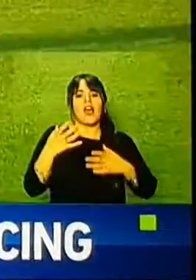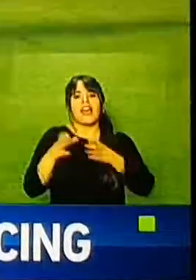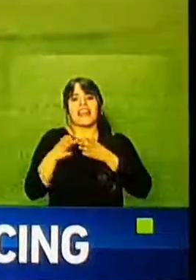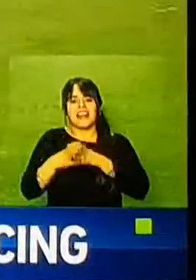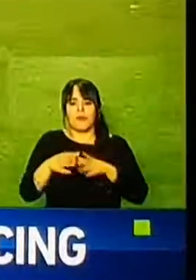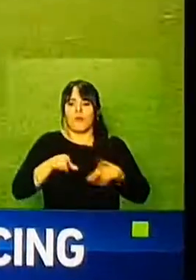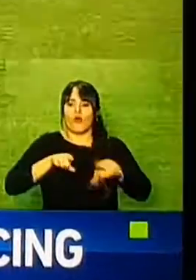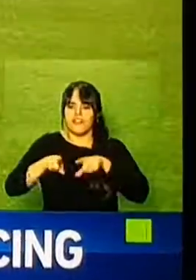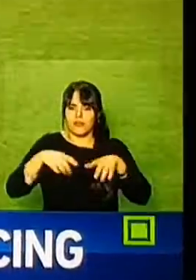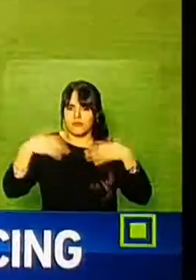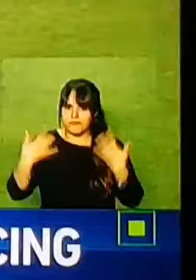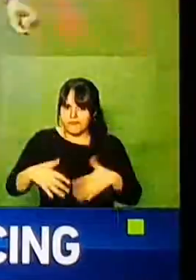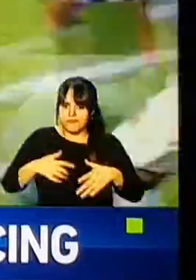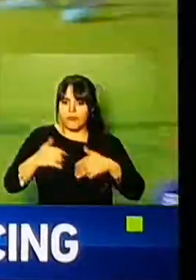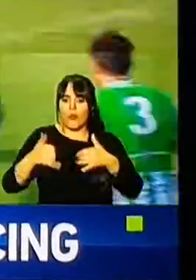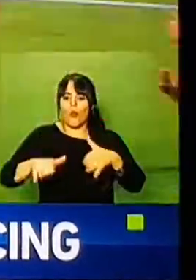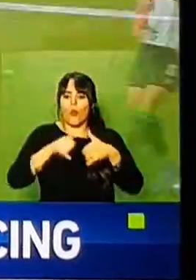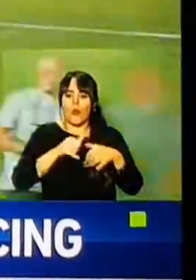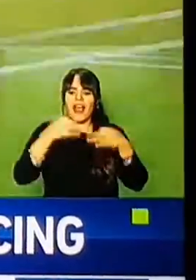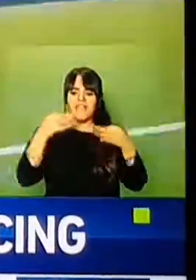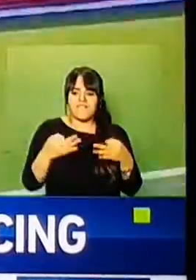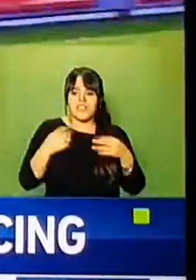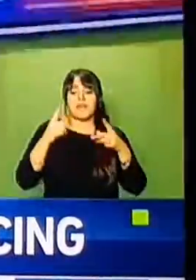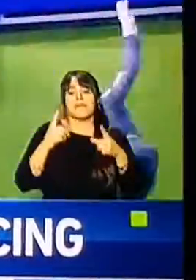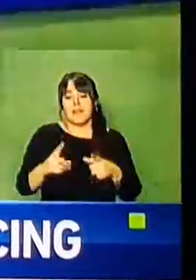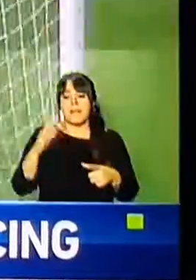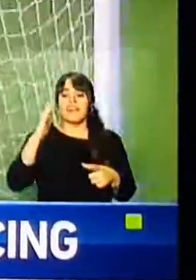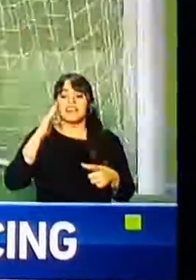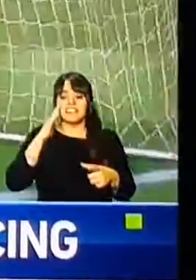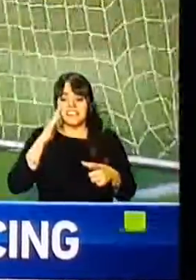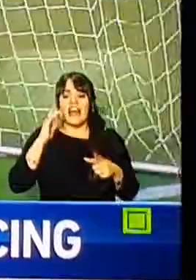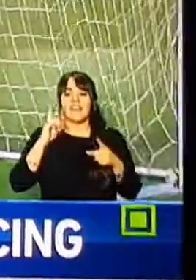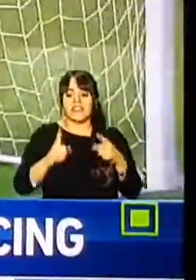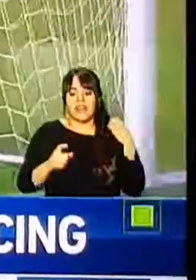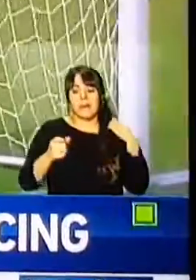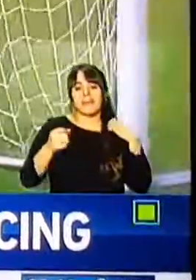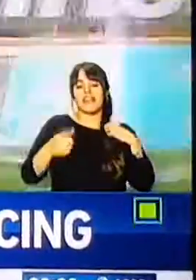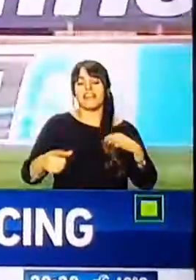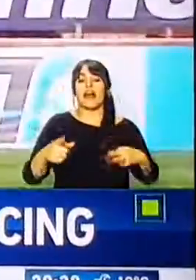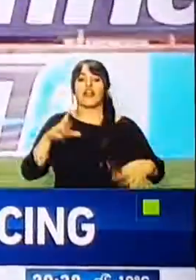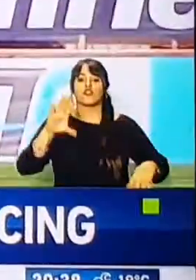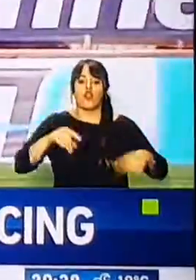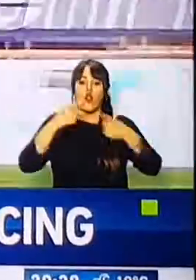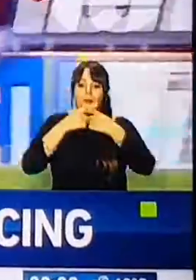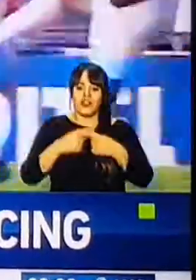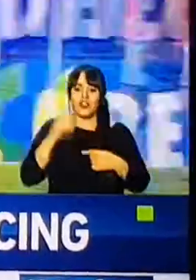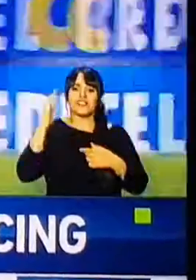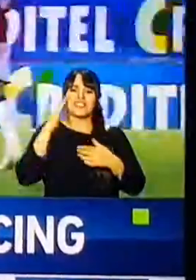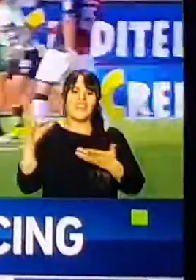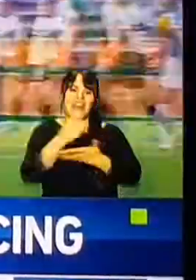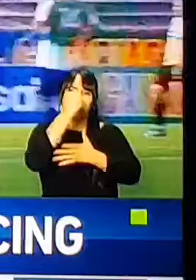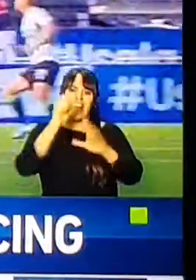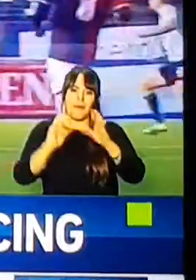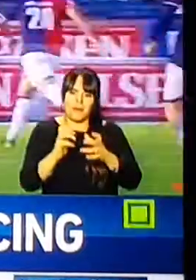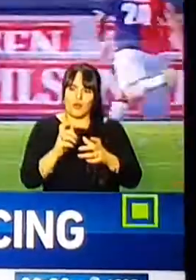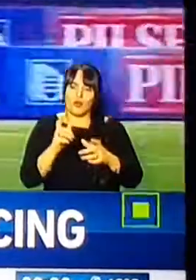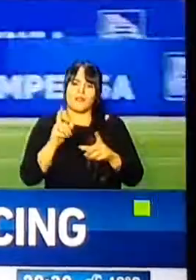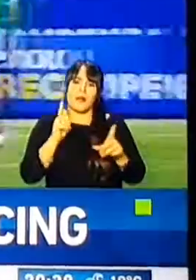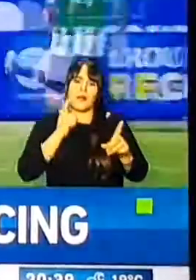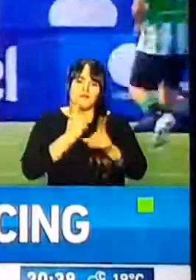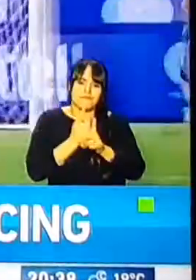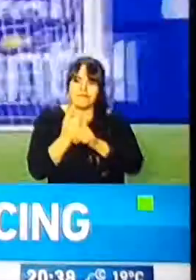muy disciplinado, que juega por momentos bien, pero que también sabe cerrar los partidos, sabe cortar los partidos, sabe